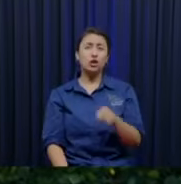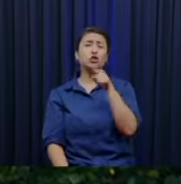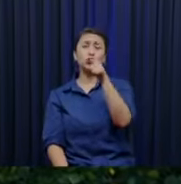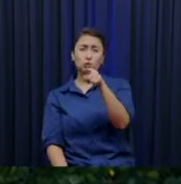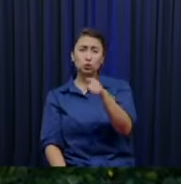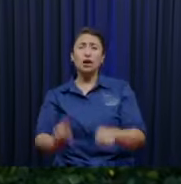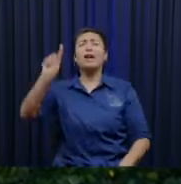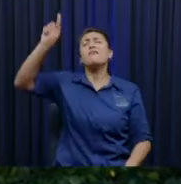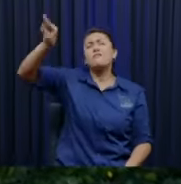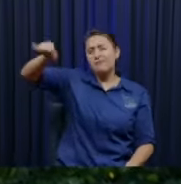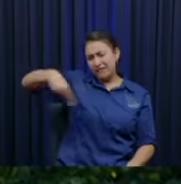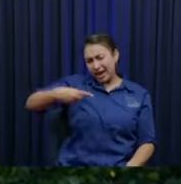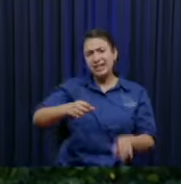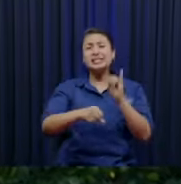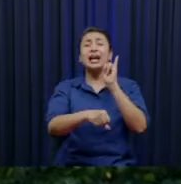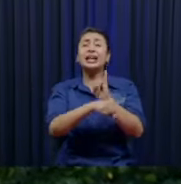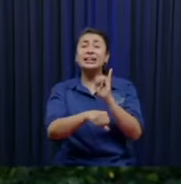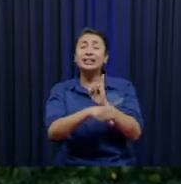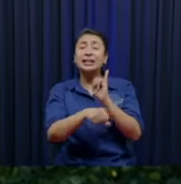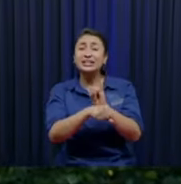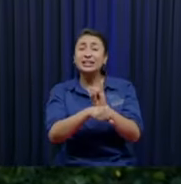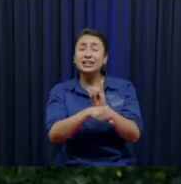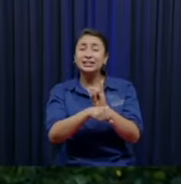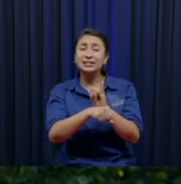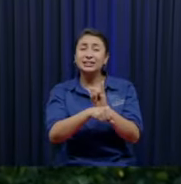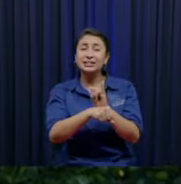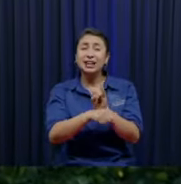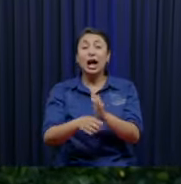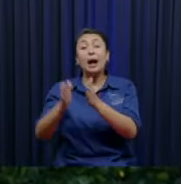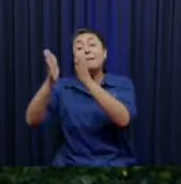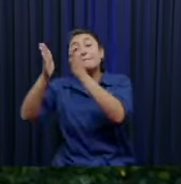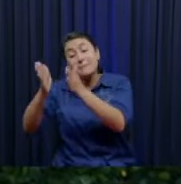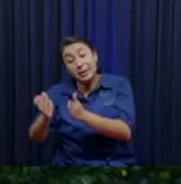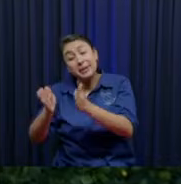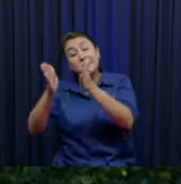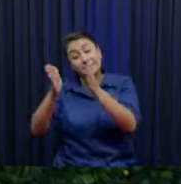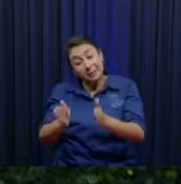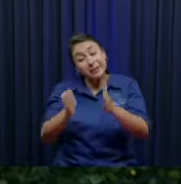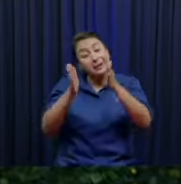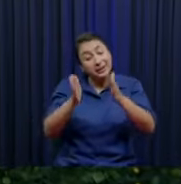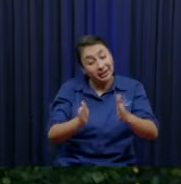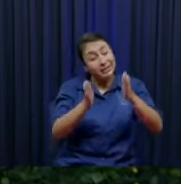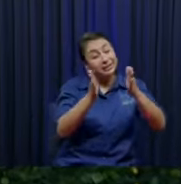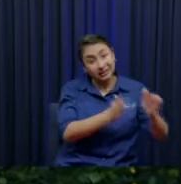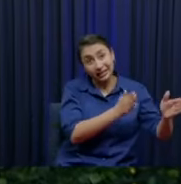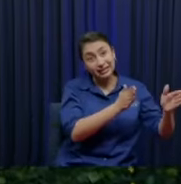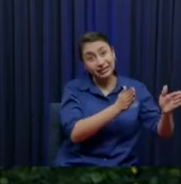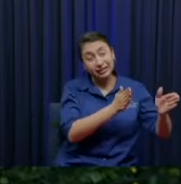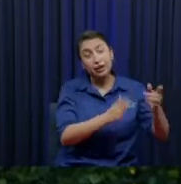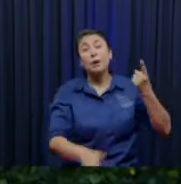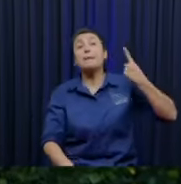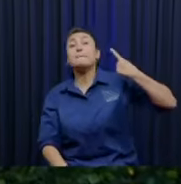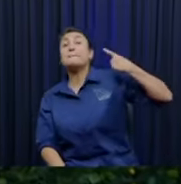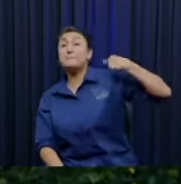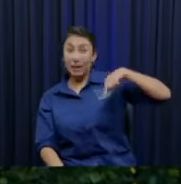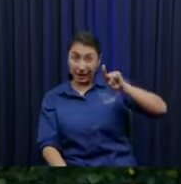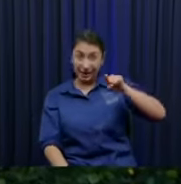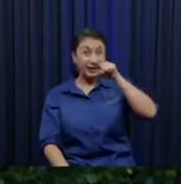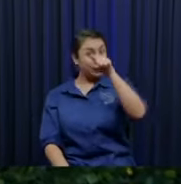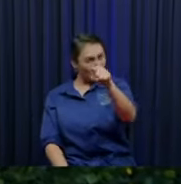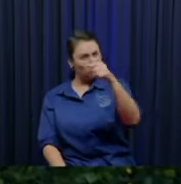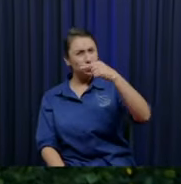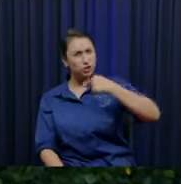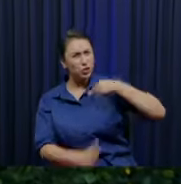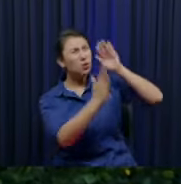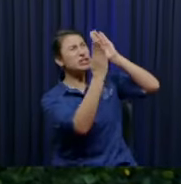necesariamente. Vas a obtener la imagen de Cristo porque te